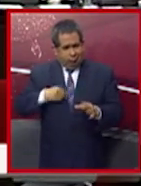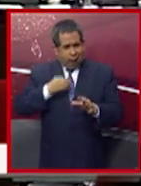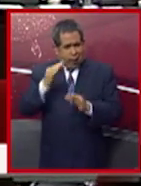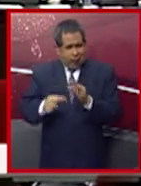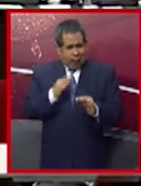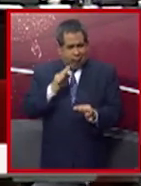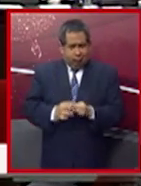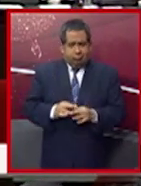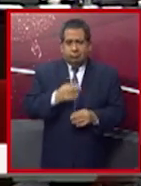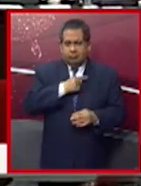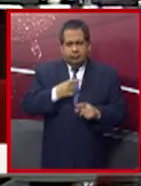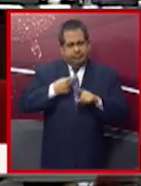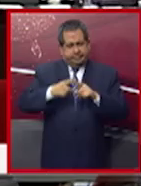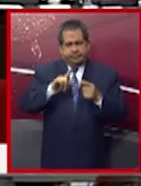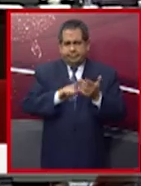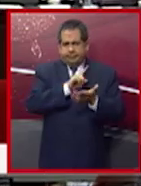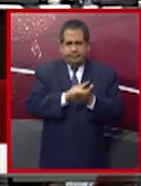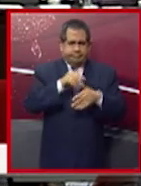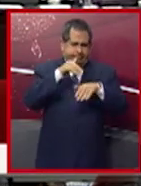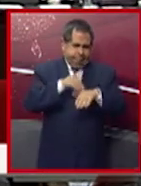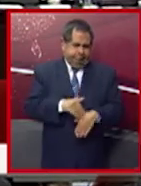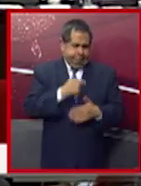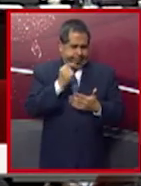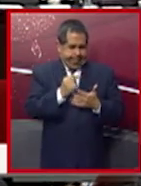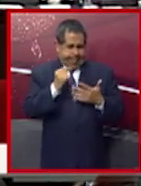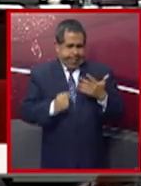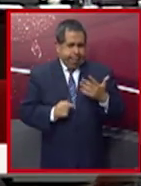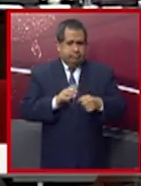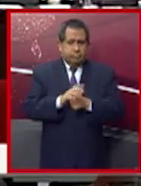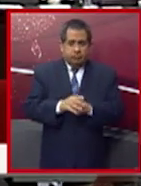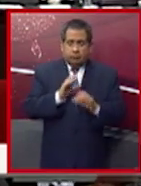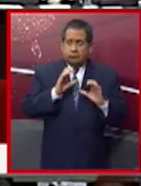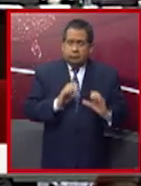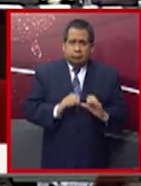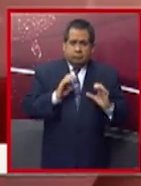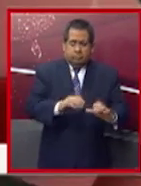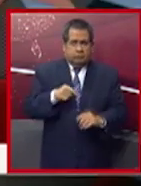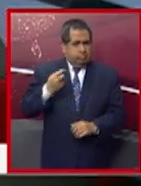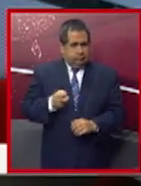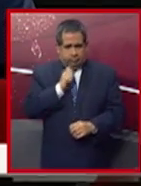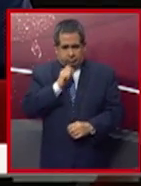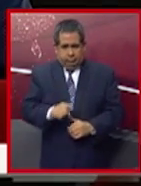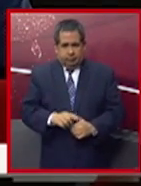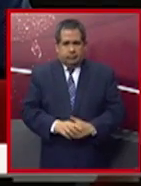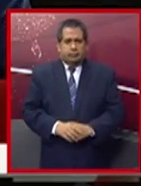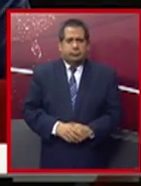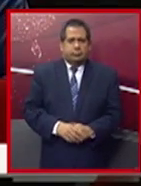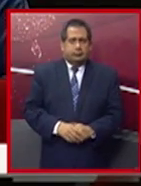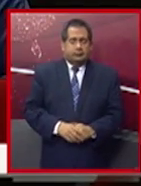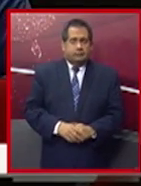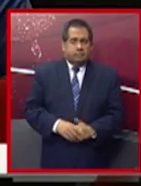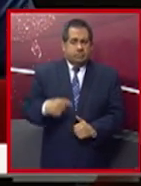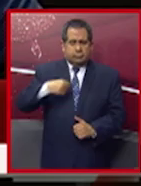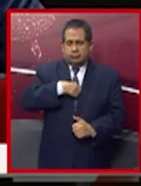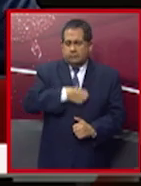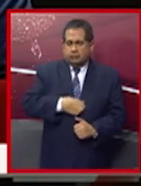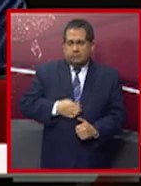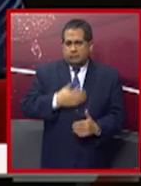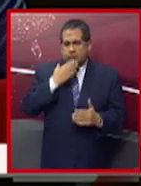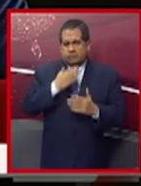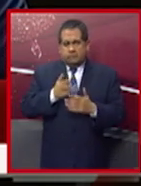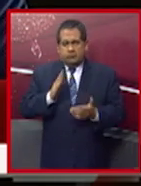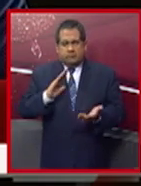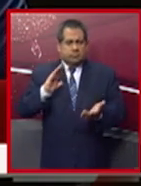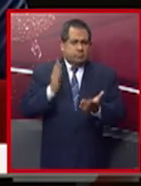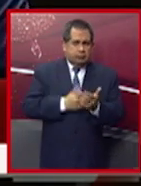de la ejecución de diversas acciones, entre las que se cuenta la labor legislativa. Podemos estar congratulados de que se